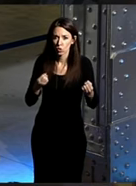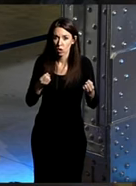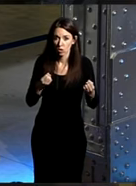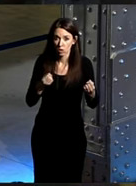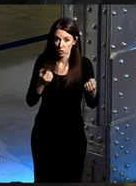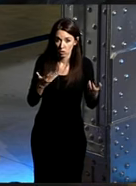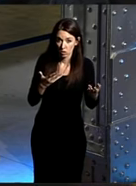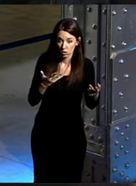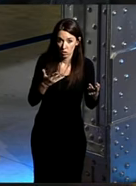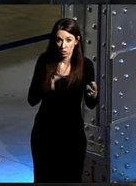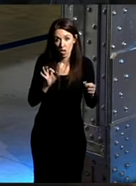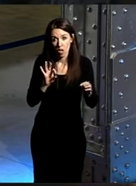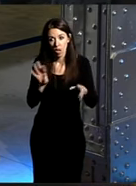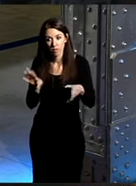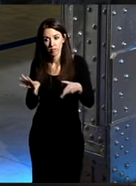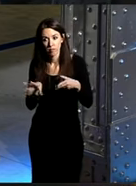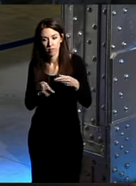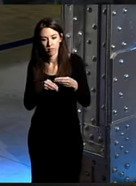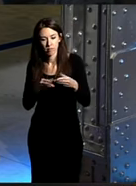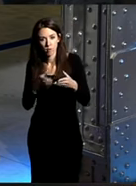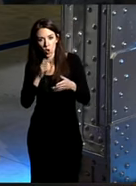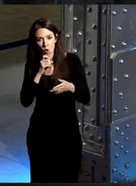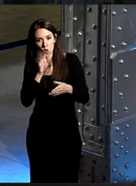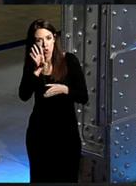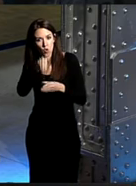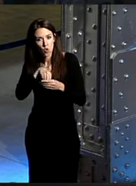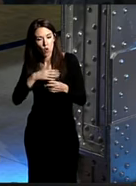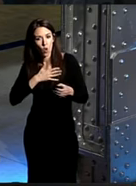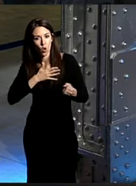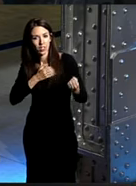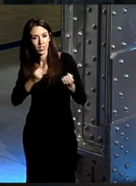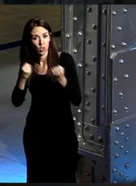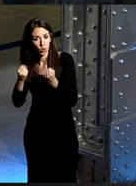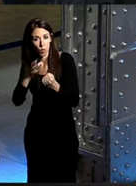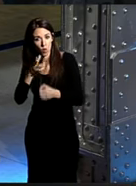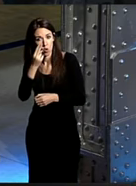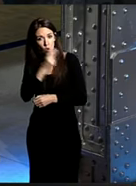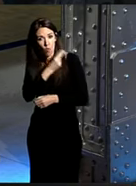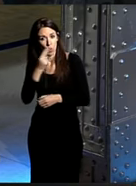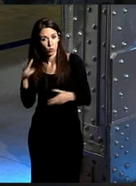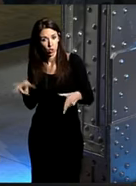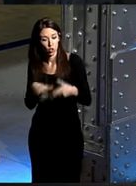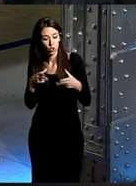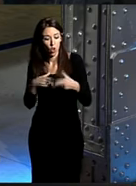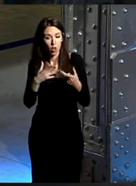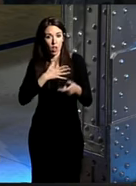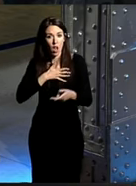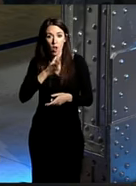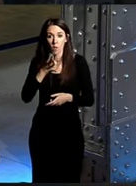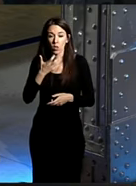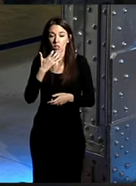a implementar eso en mi institución, porque ese es mi compromiso social, porque si lo